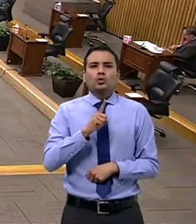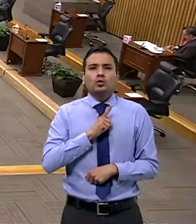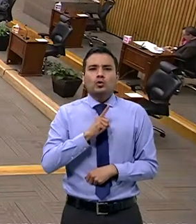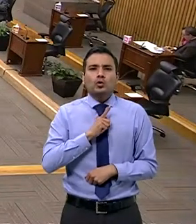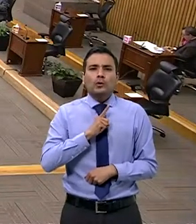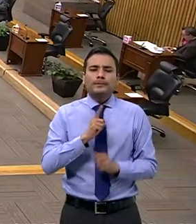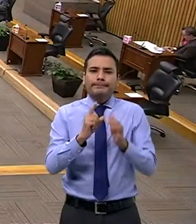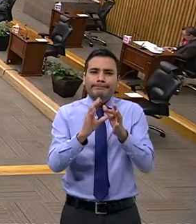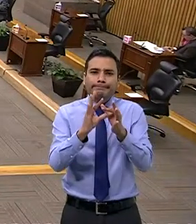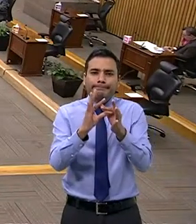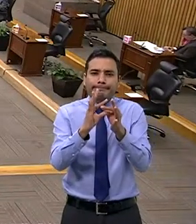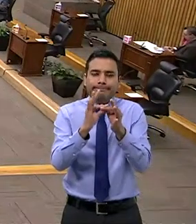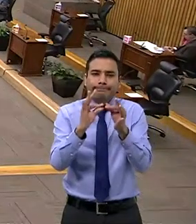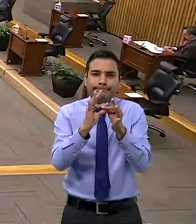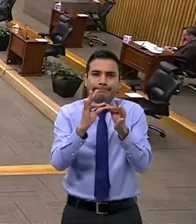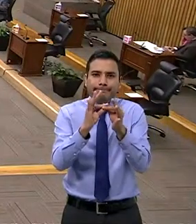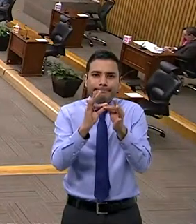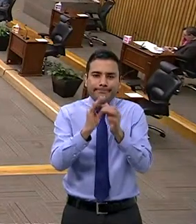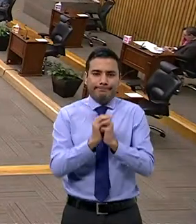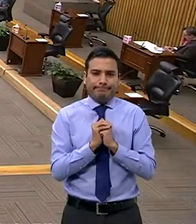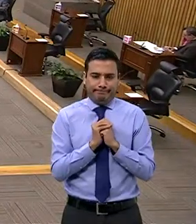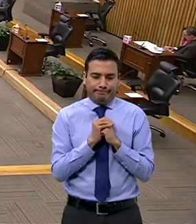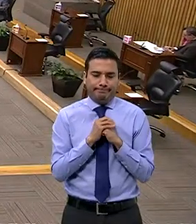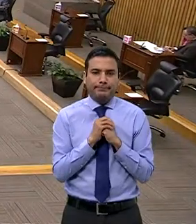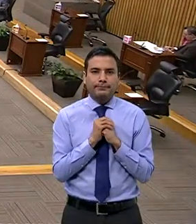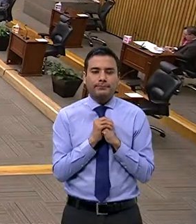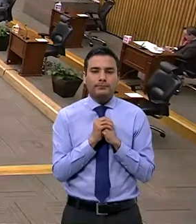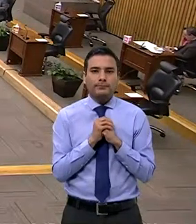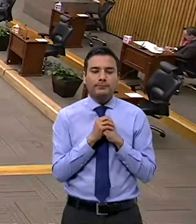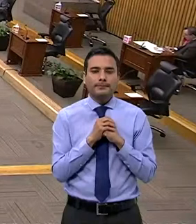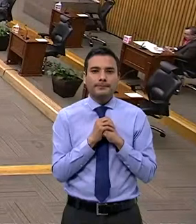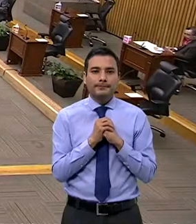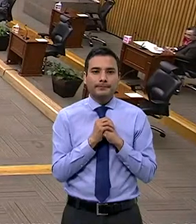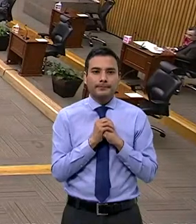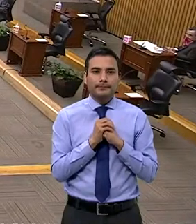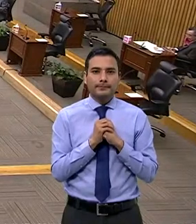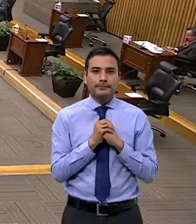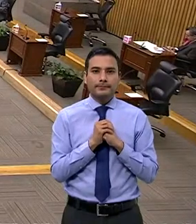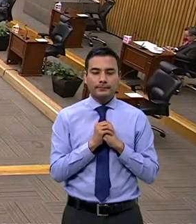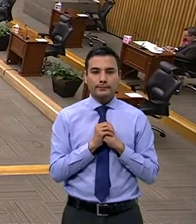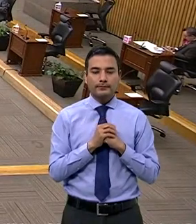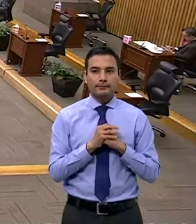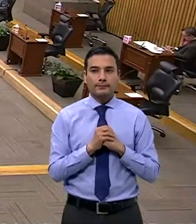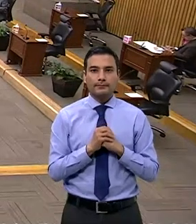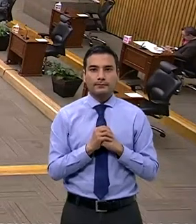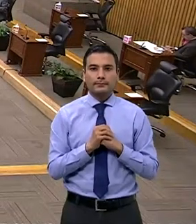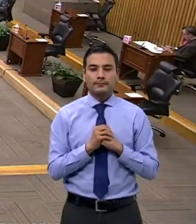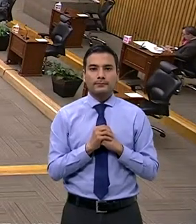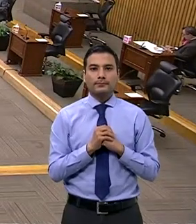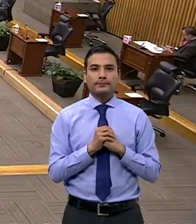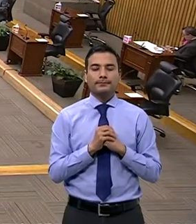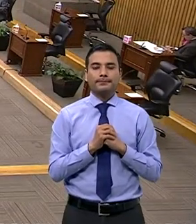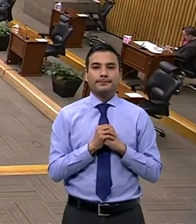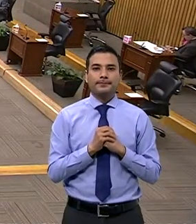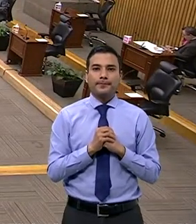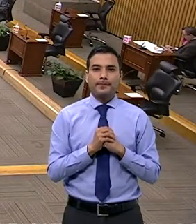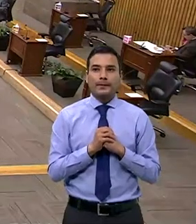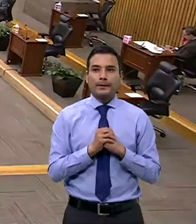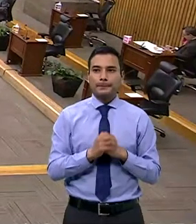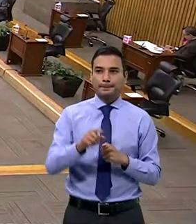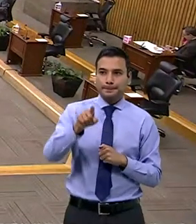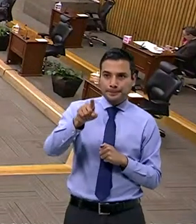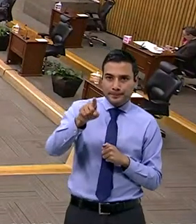qué nos allanamos o hacemos propios las expresiones de las